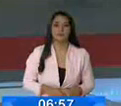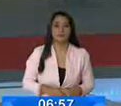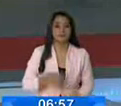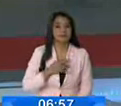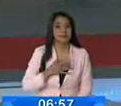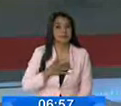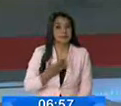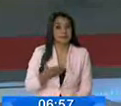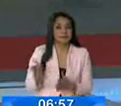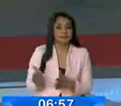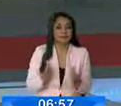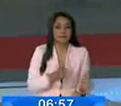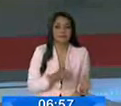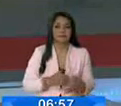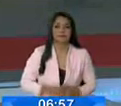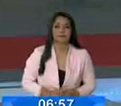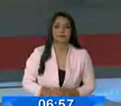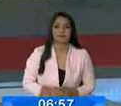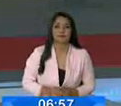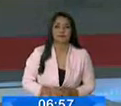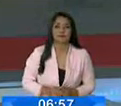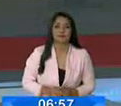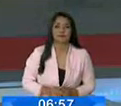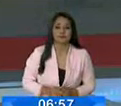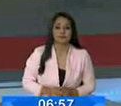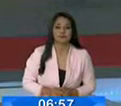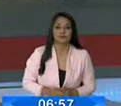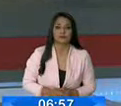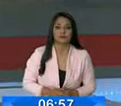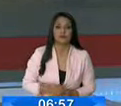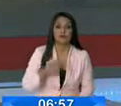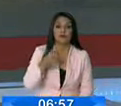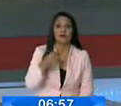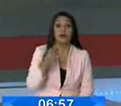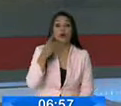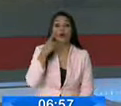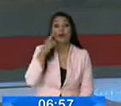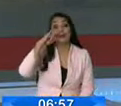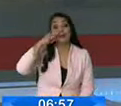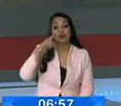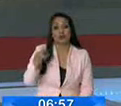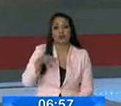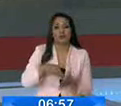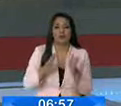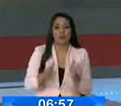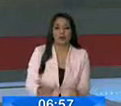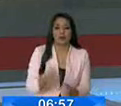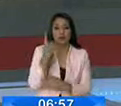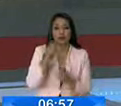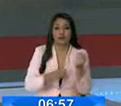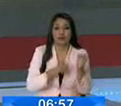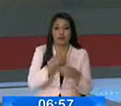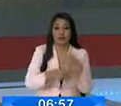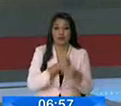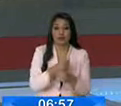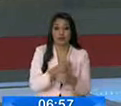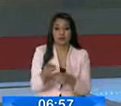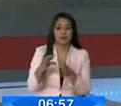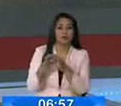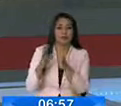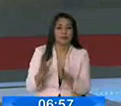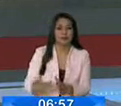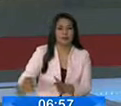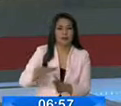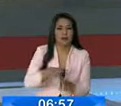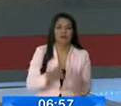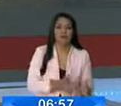Lamentables imágenes. Fueron sepultados los restos del estudiante de 11 años que habría sido víctima de agresiones por parte de sus compañeros de